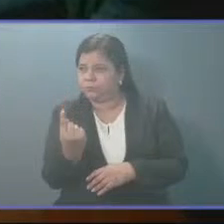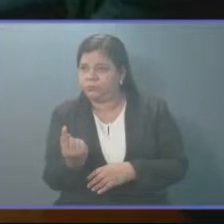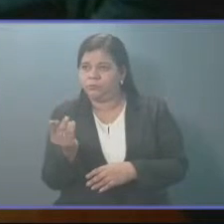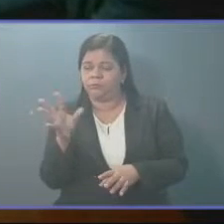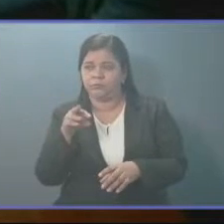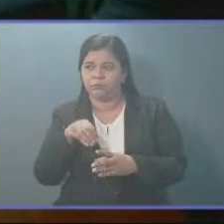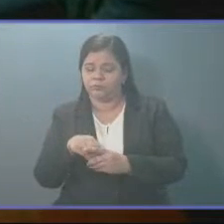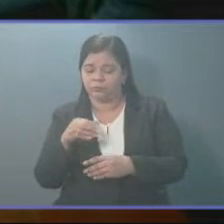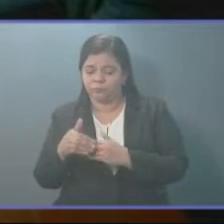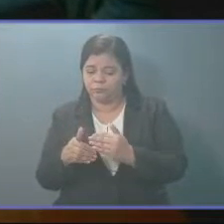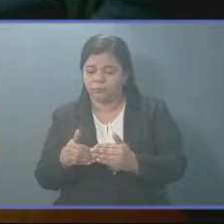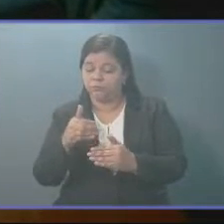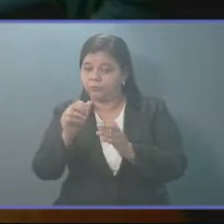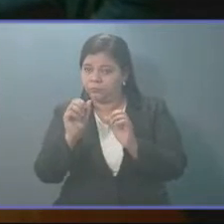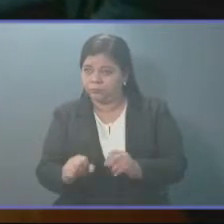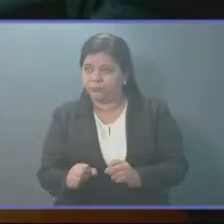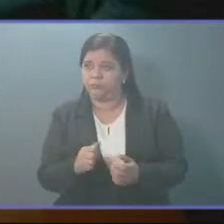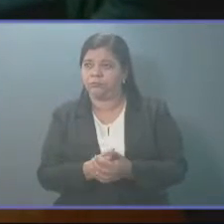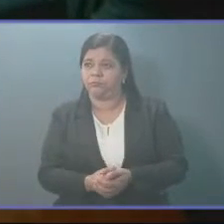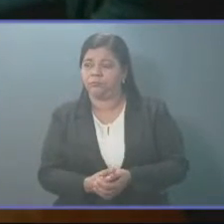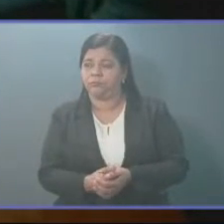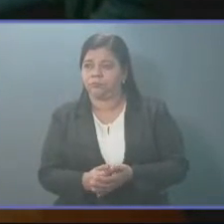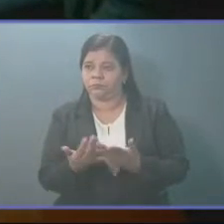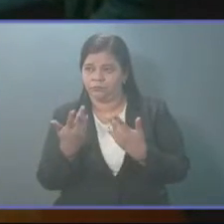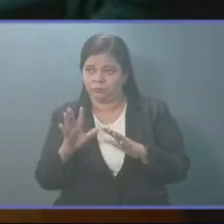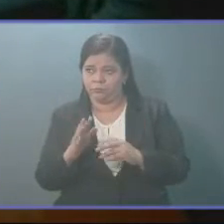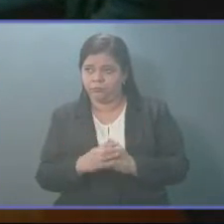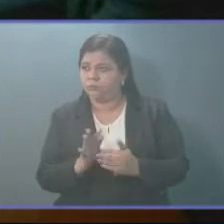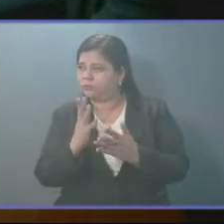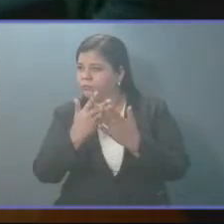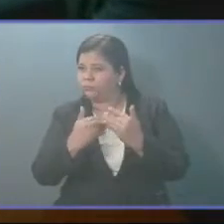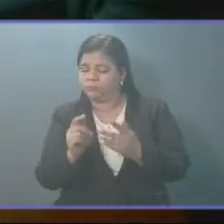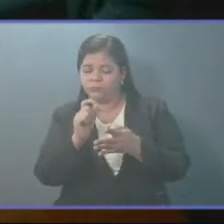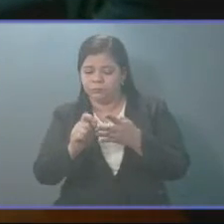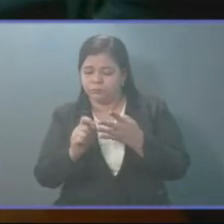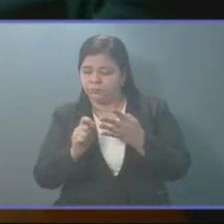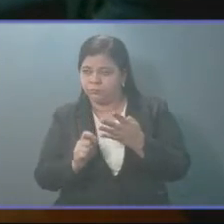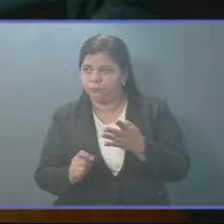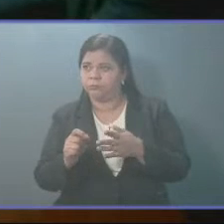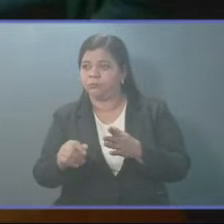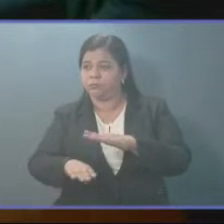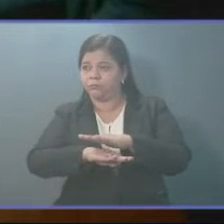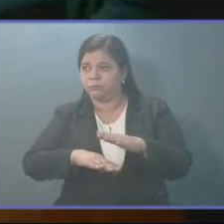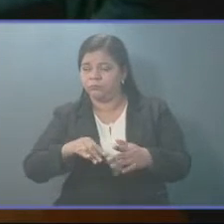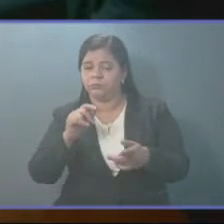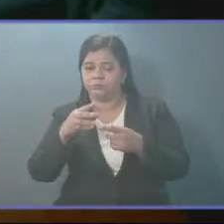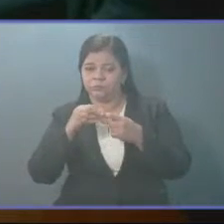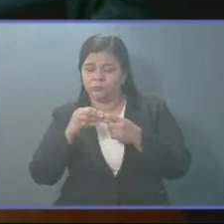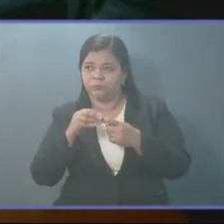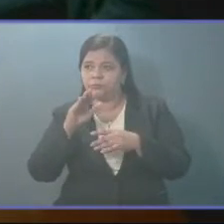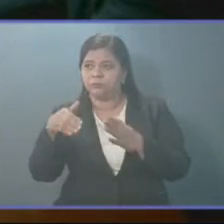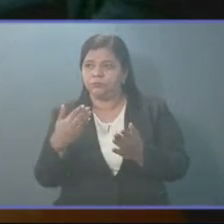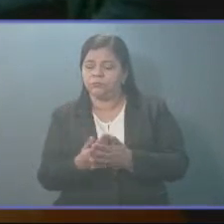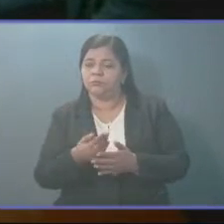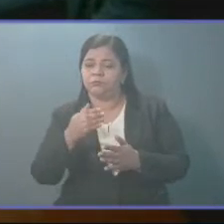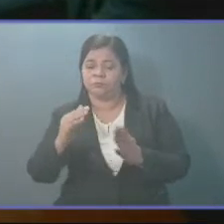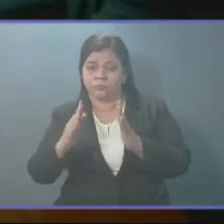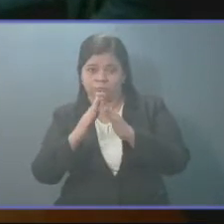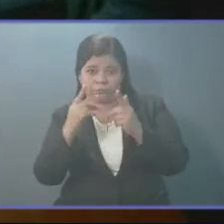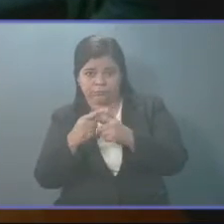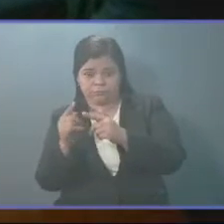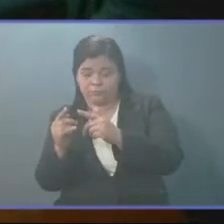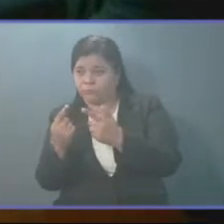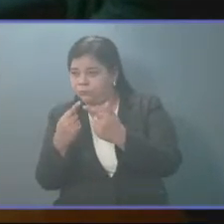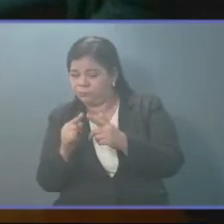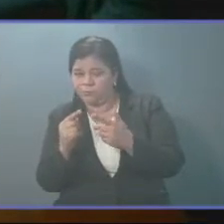proceso deberán abstenerse de realizar cualquier distinción, exclusión o preferencia basada en motivos de raza, color, sexo, religión,